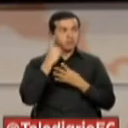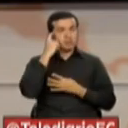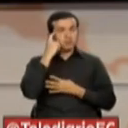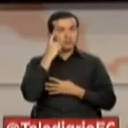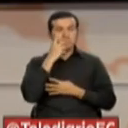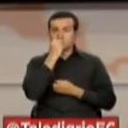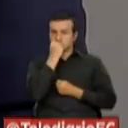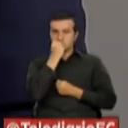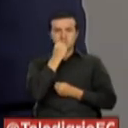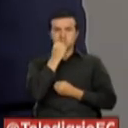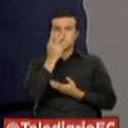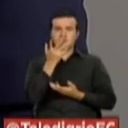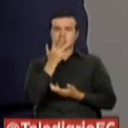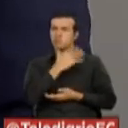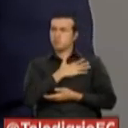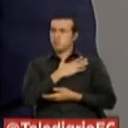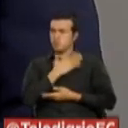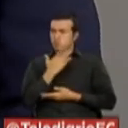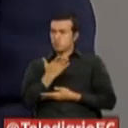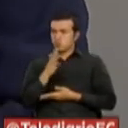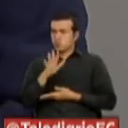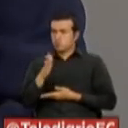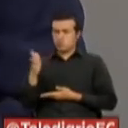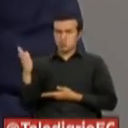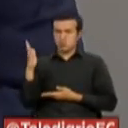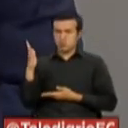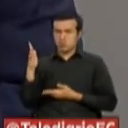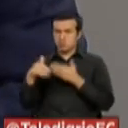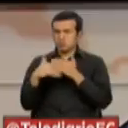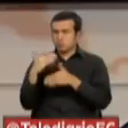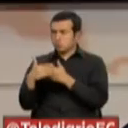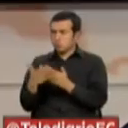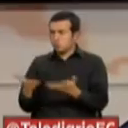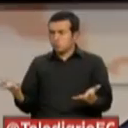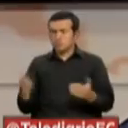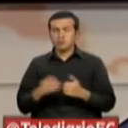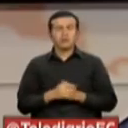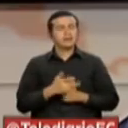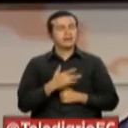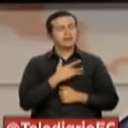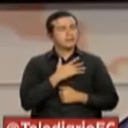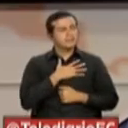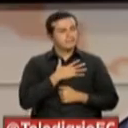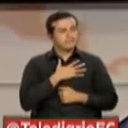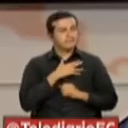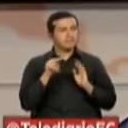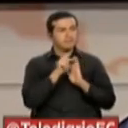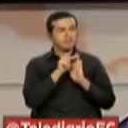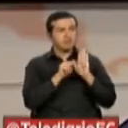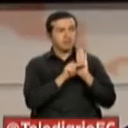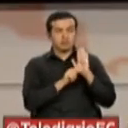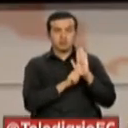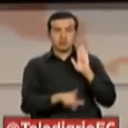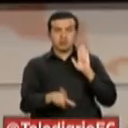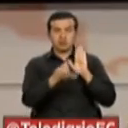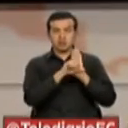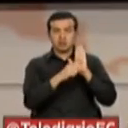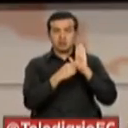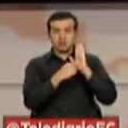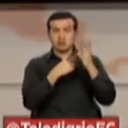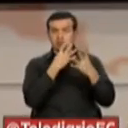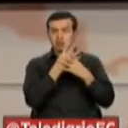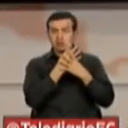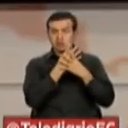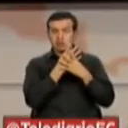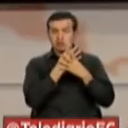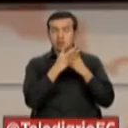callar nada. ¿Tan poca confianza tiene usted en este mecanismo? Lamentablemente hay una norma expresa en la Ley Orgánica